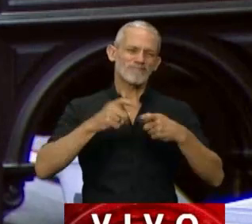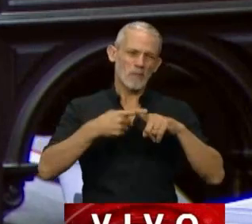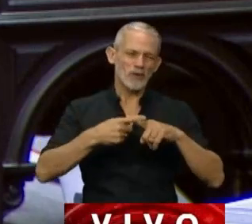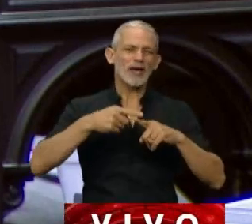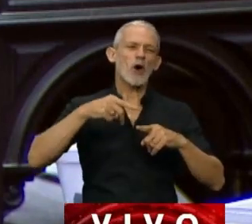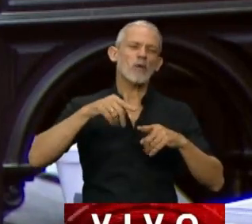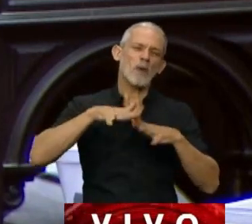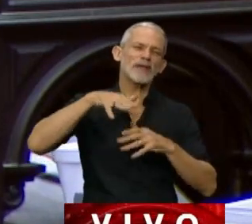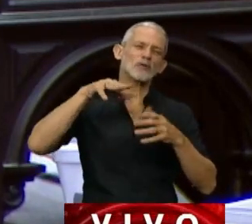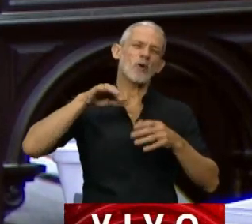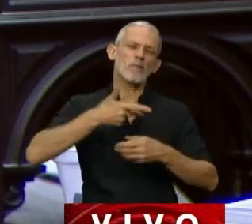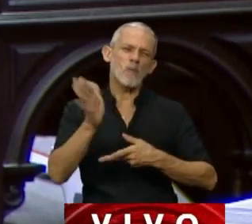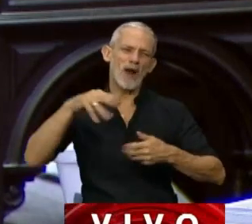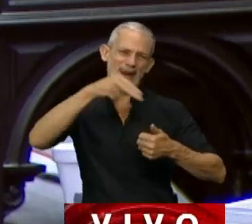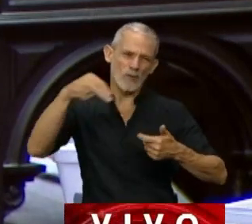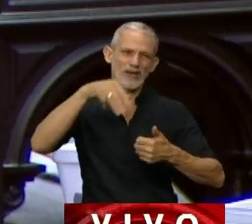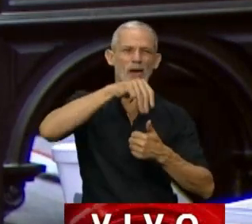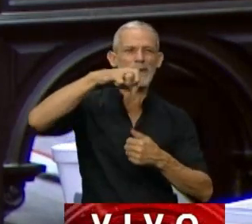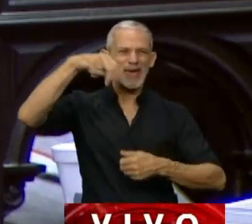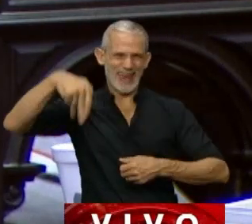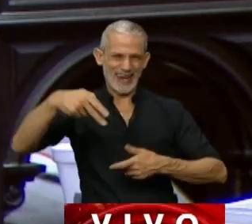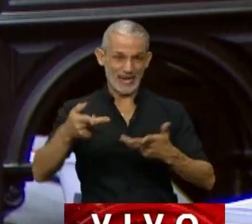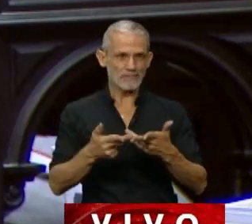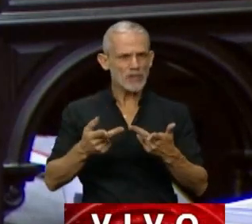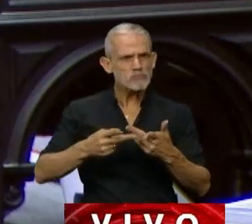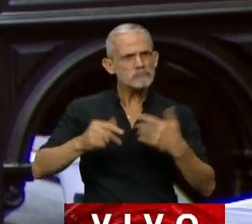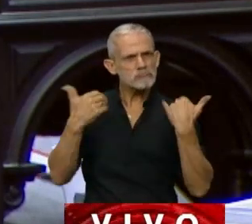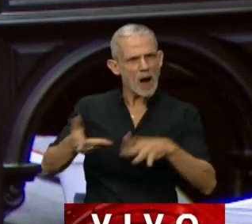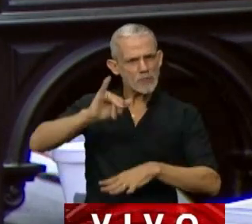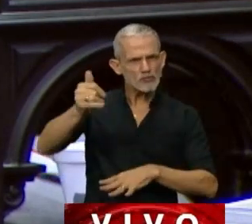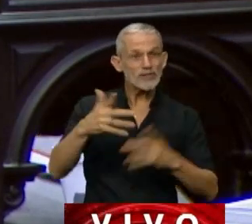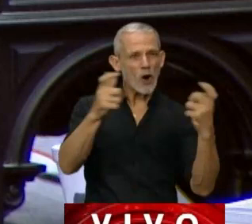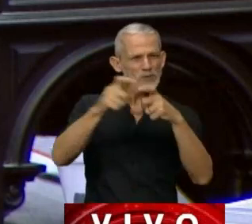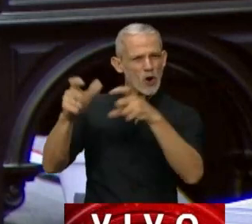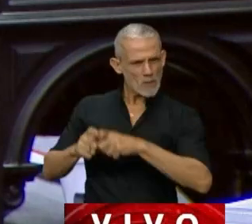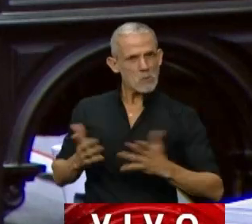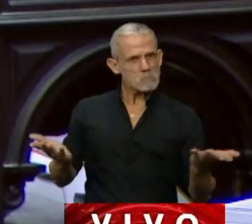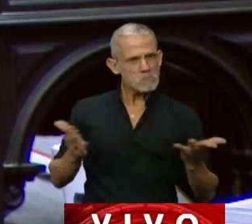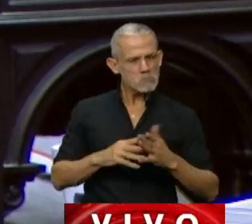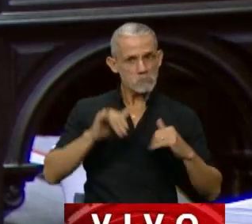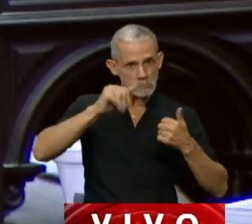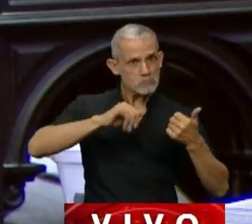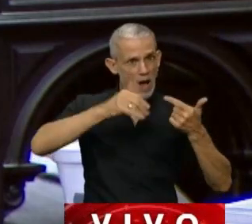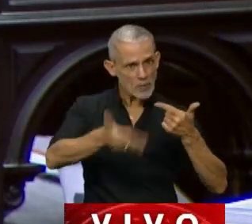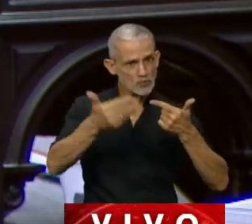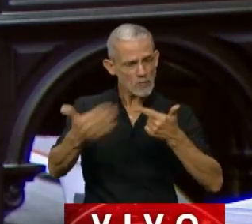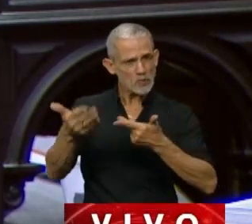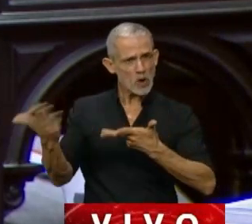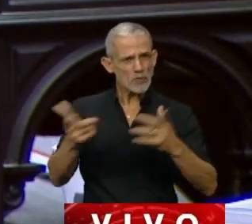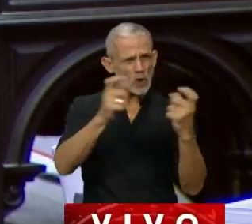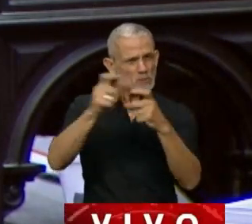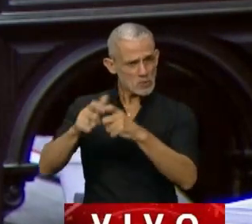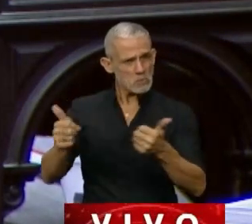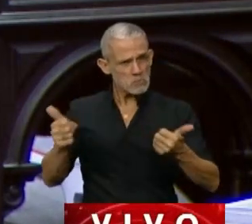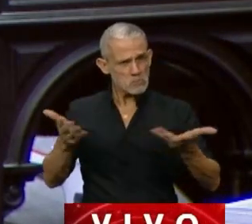hemos acompañado la posibilidad del debate de este tema en las diferentes comisiones para poder hoy tener en